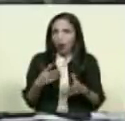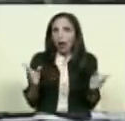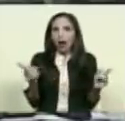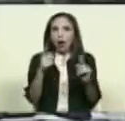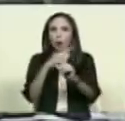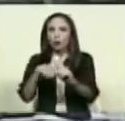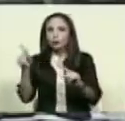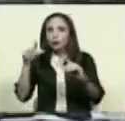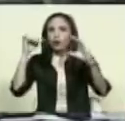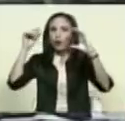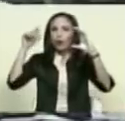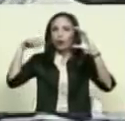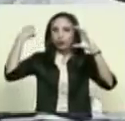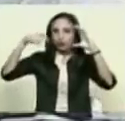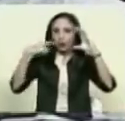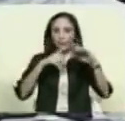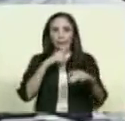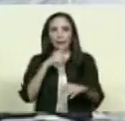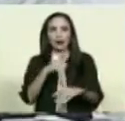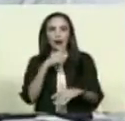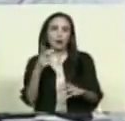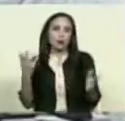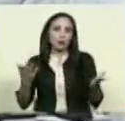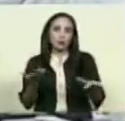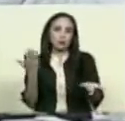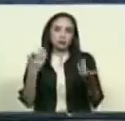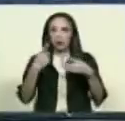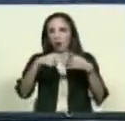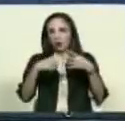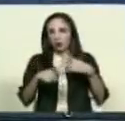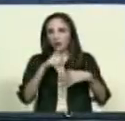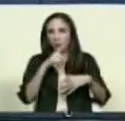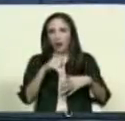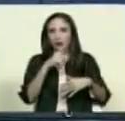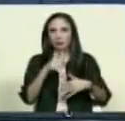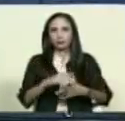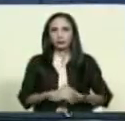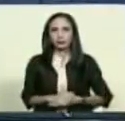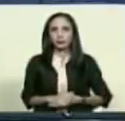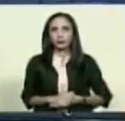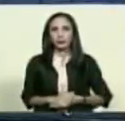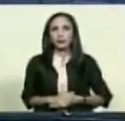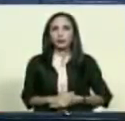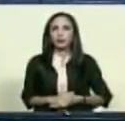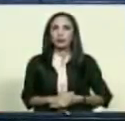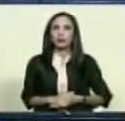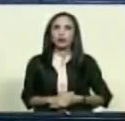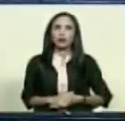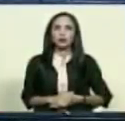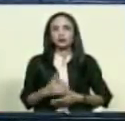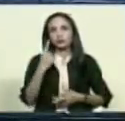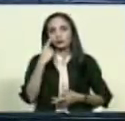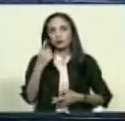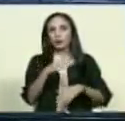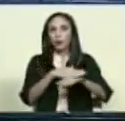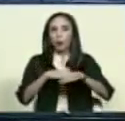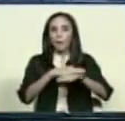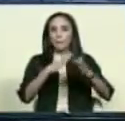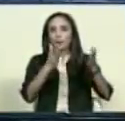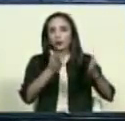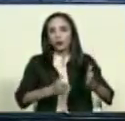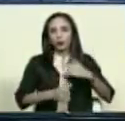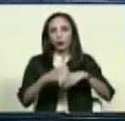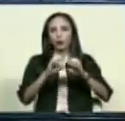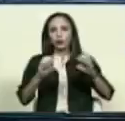Este es un tema que a mí me gusta tratar mucho, trabajar mucho. Ministro, usted está encargado de este tema. Es ministro de Educación Universitaria y